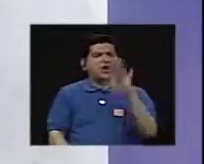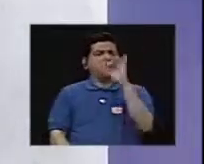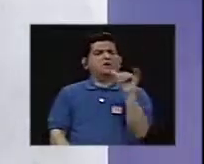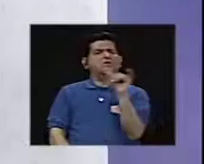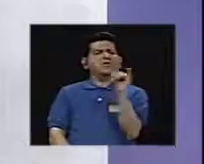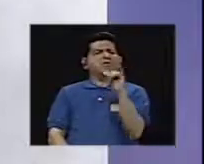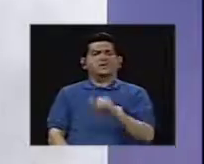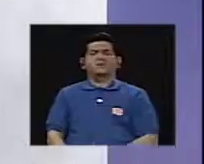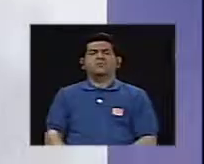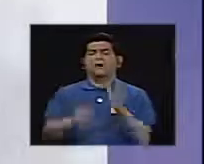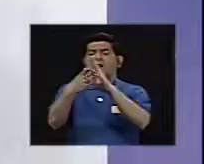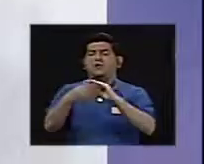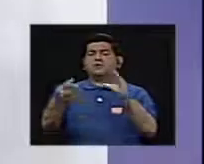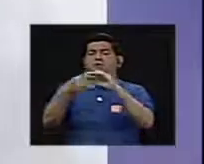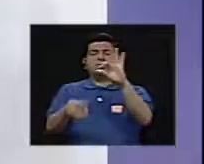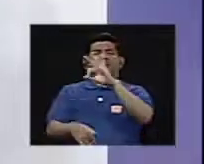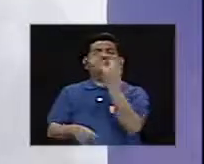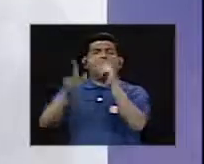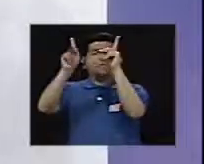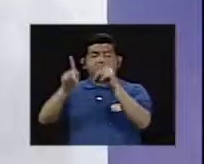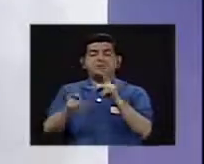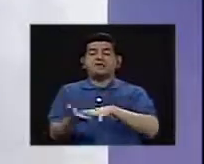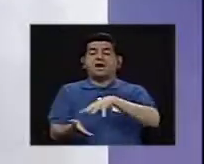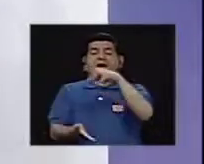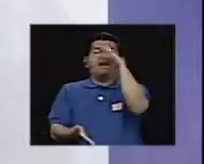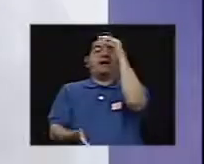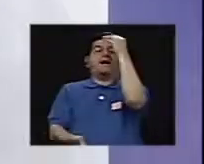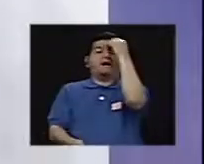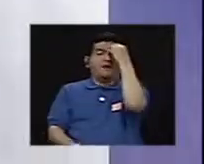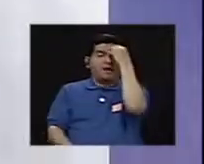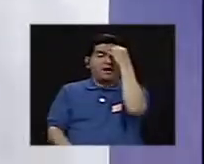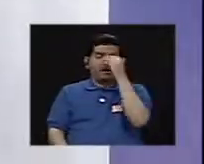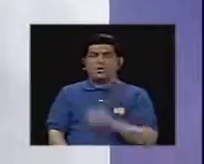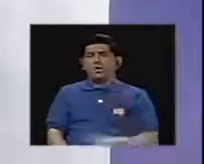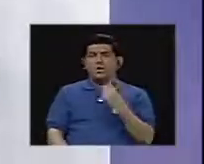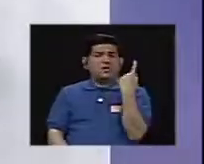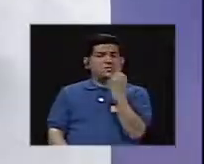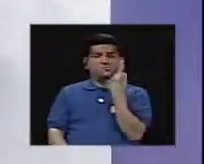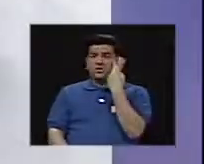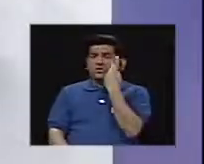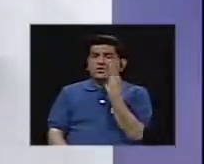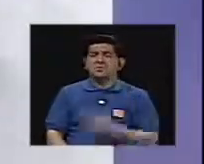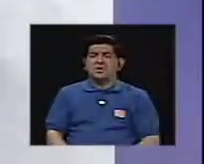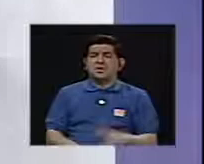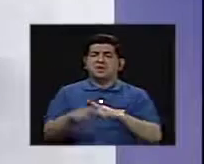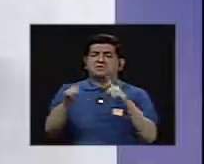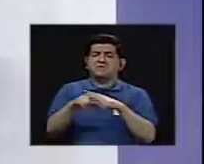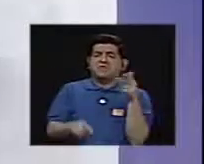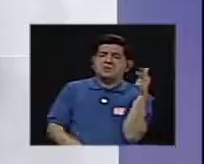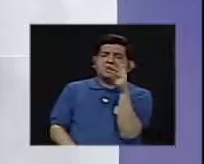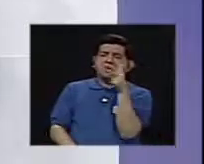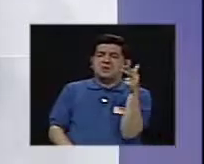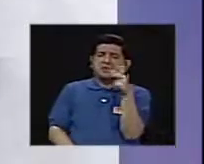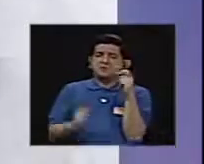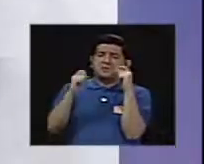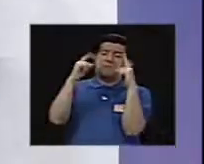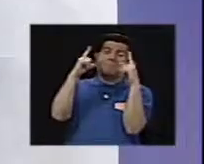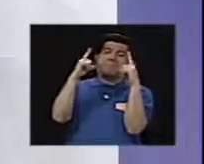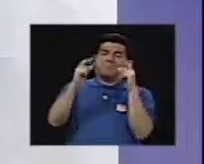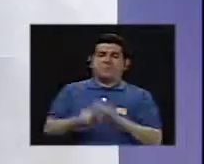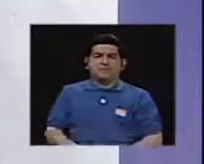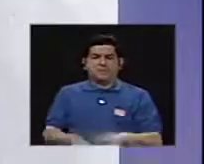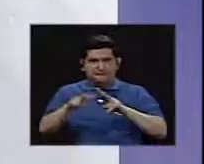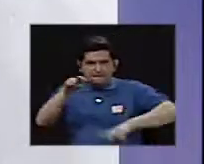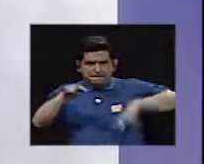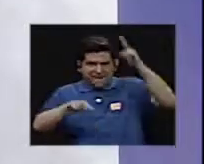también contándolo de una manera en que la gente aprende, además de nada más ver una serie de imágenes que los impacten, ¿verdad? Claro. Tenemos esa